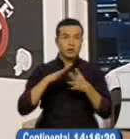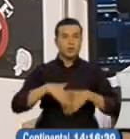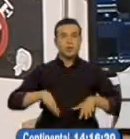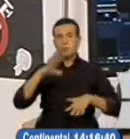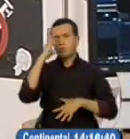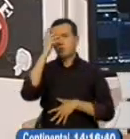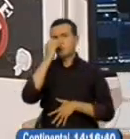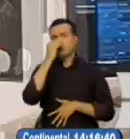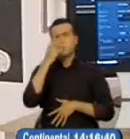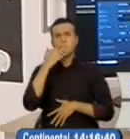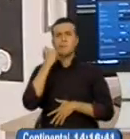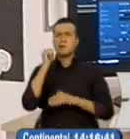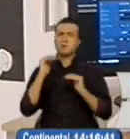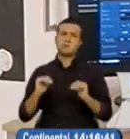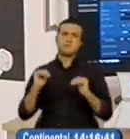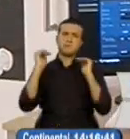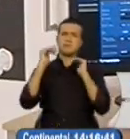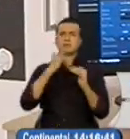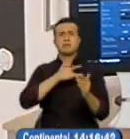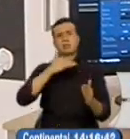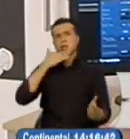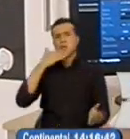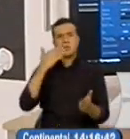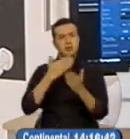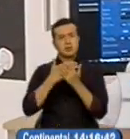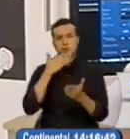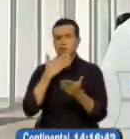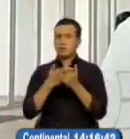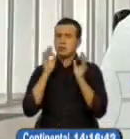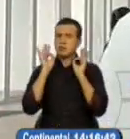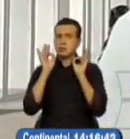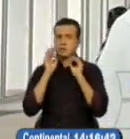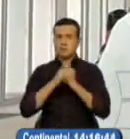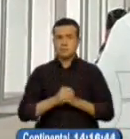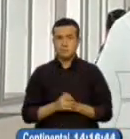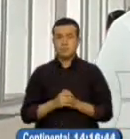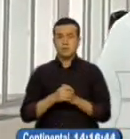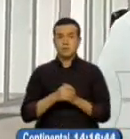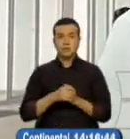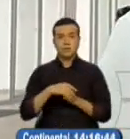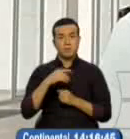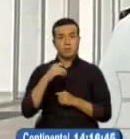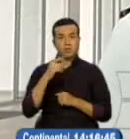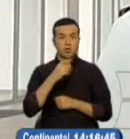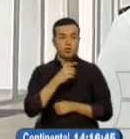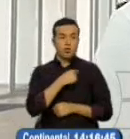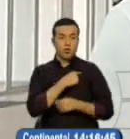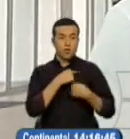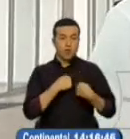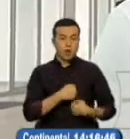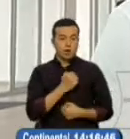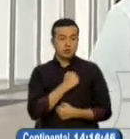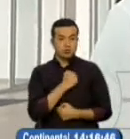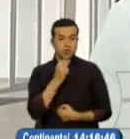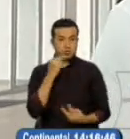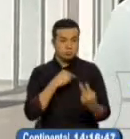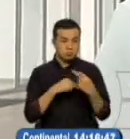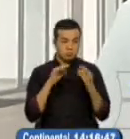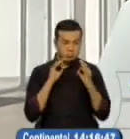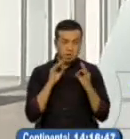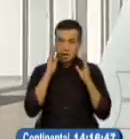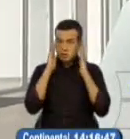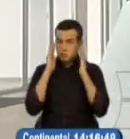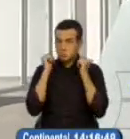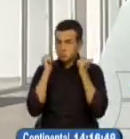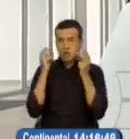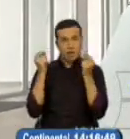amplitud, mejor que una clínica. Muy agradecido, excelente aquí. Me hicieron las pruebas cardiológicas debido con la atención,